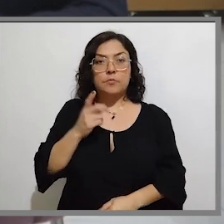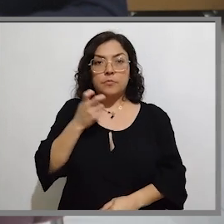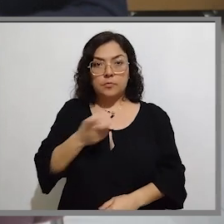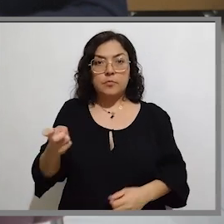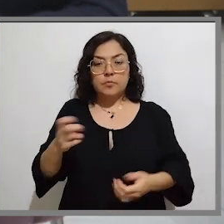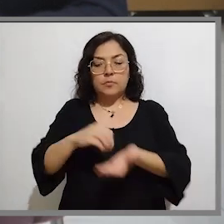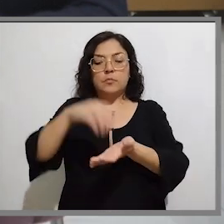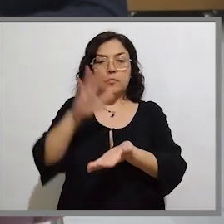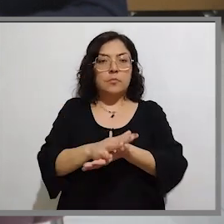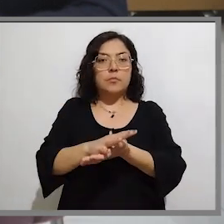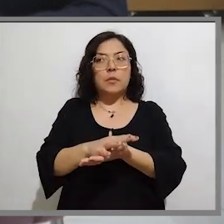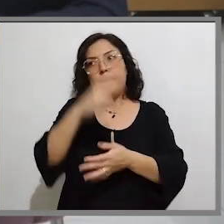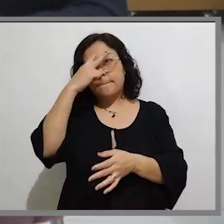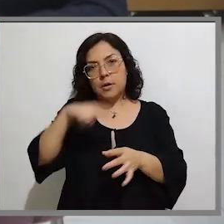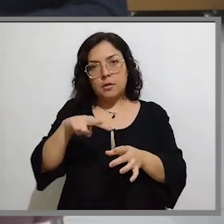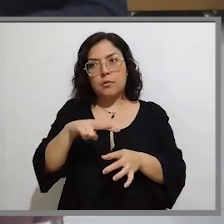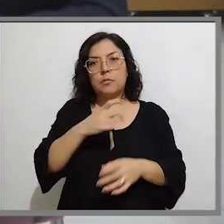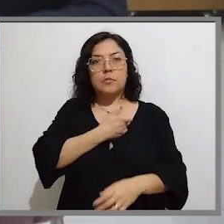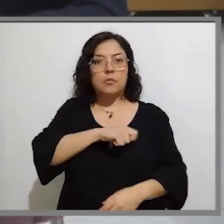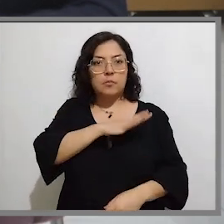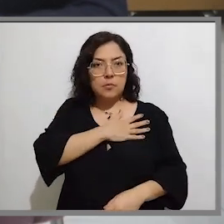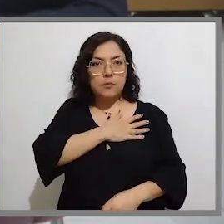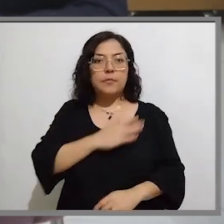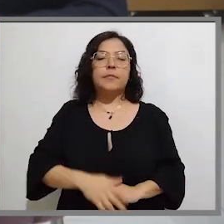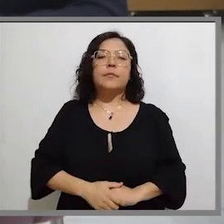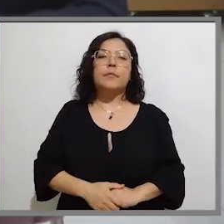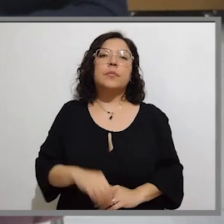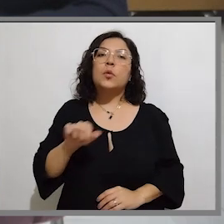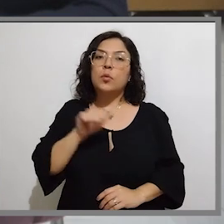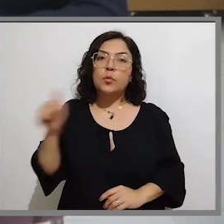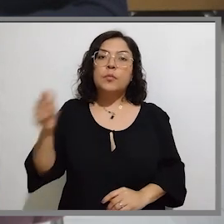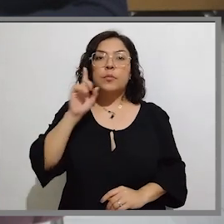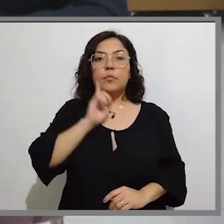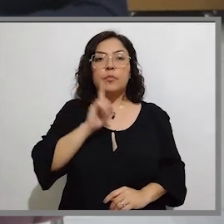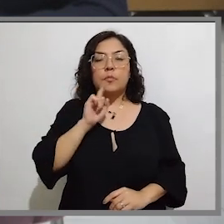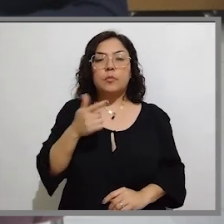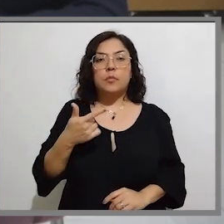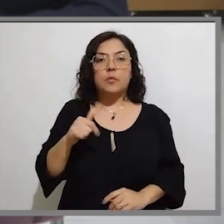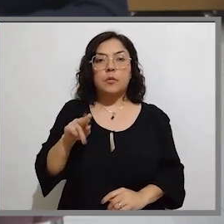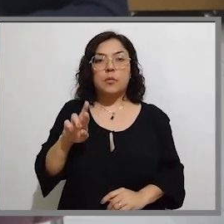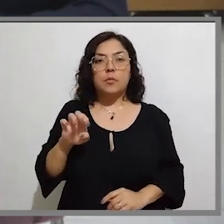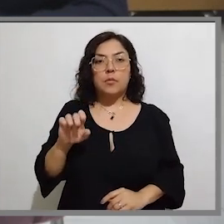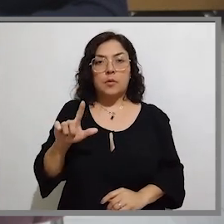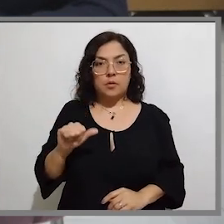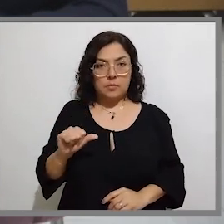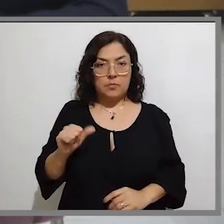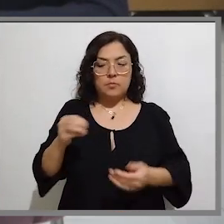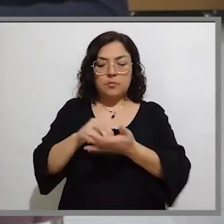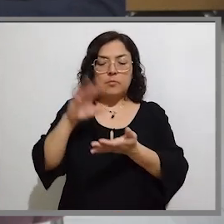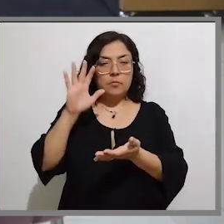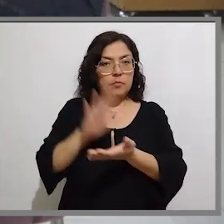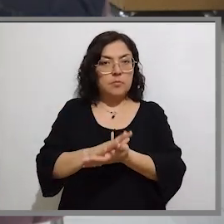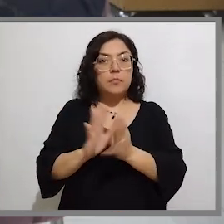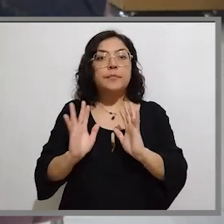cuestión en México y en España, y las conclusiones que nos ofrece Gabriela Magali González Velázquez. Este libro, por